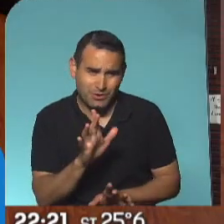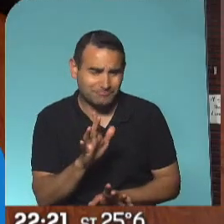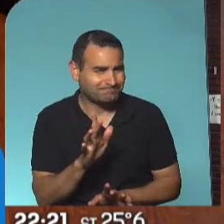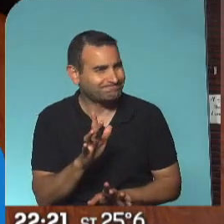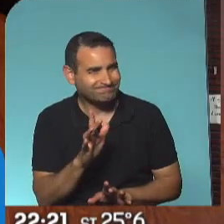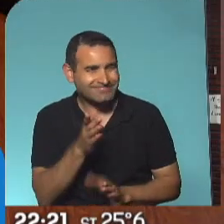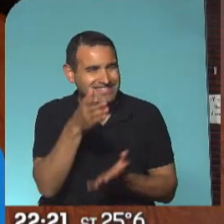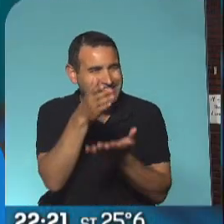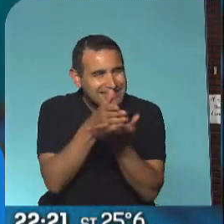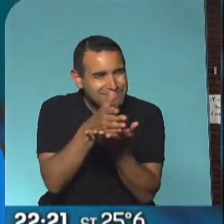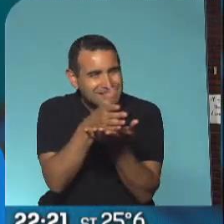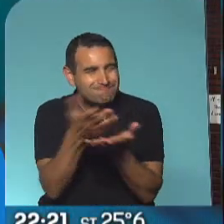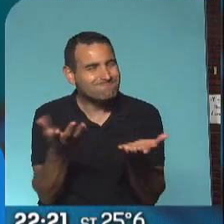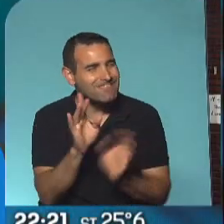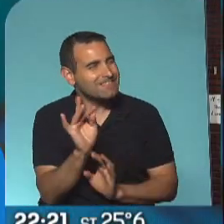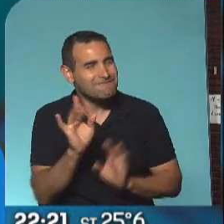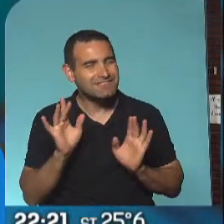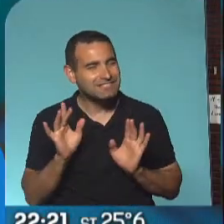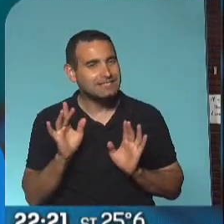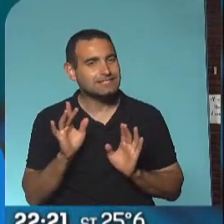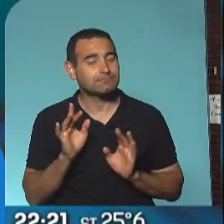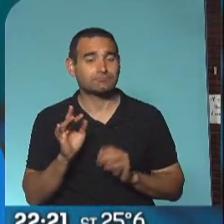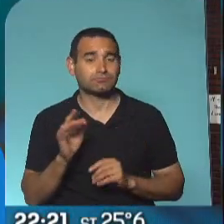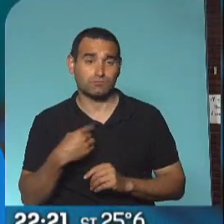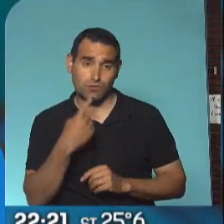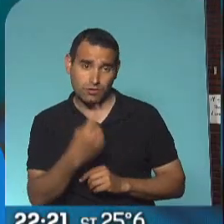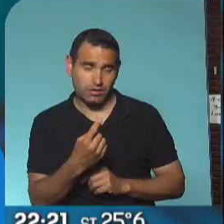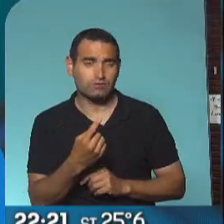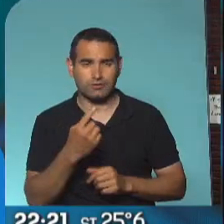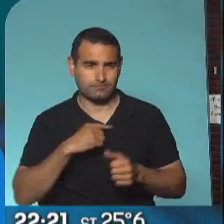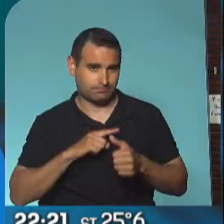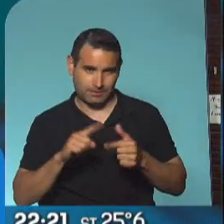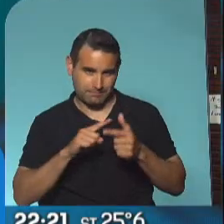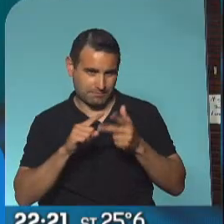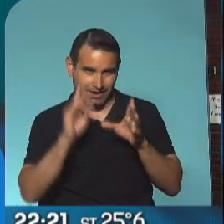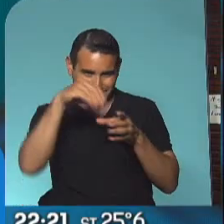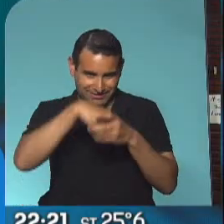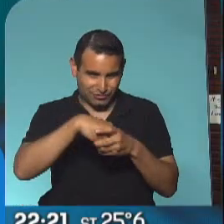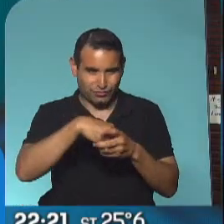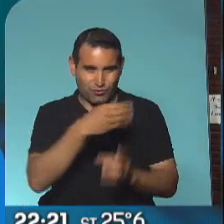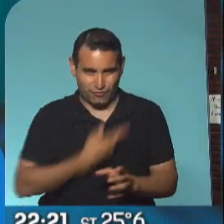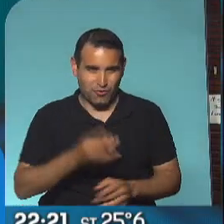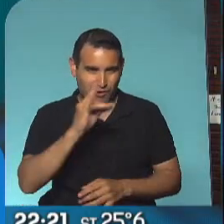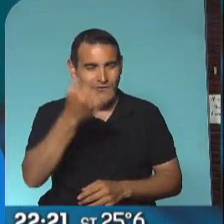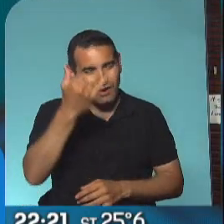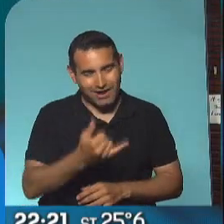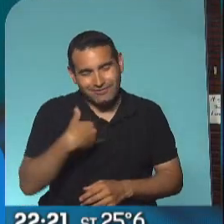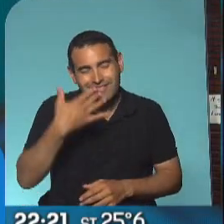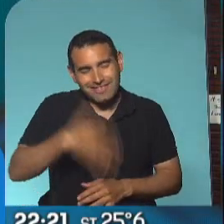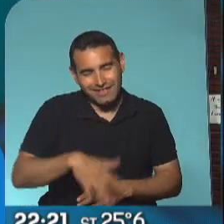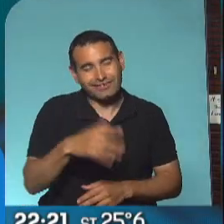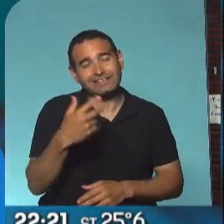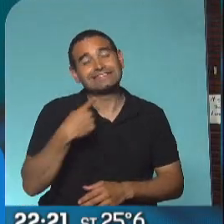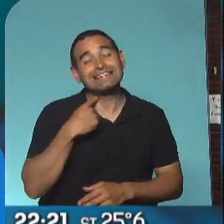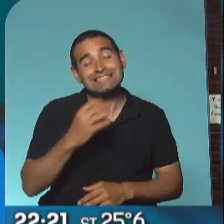no hay límite. Con lo cual ahí hay que, yo diría, además de todos los factores internos que, lo vuelvo a decir, los hay, y entiendo que después de